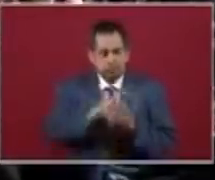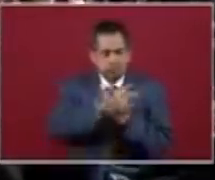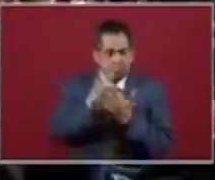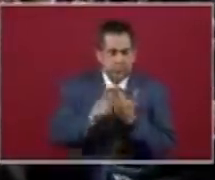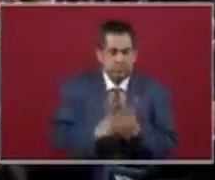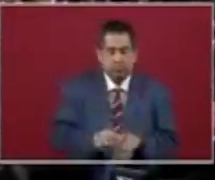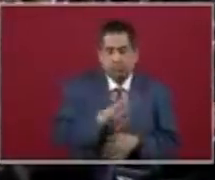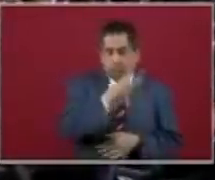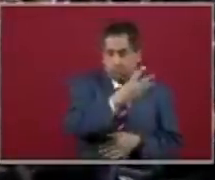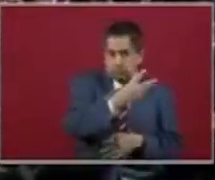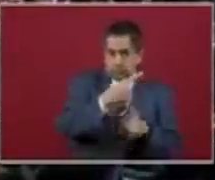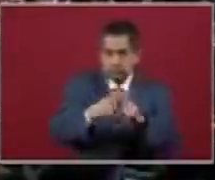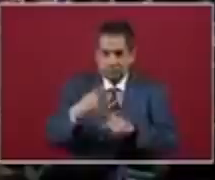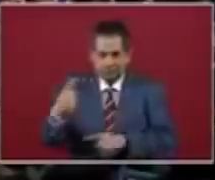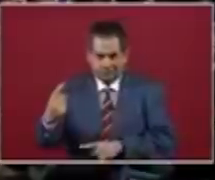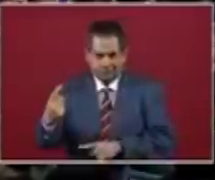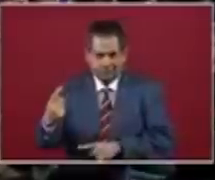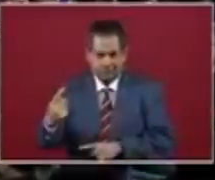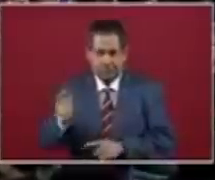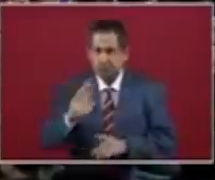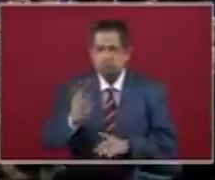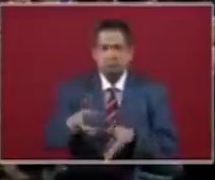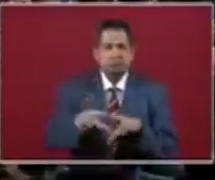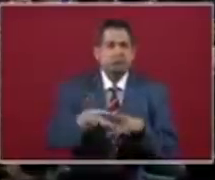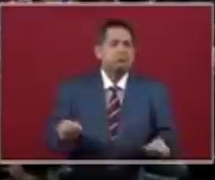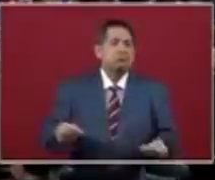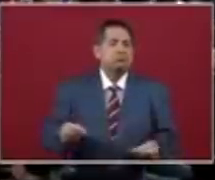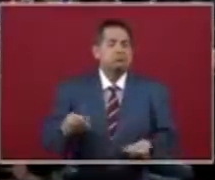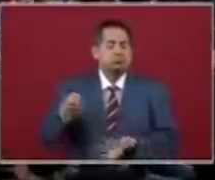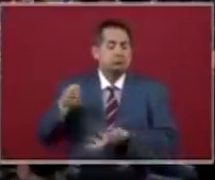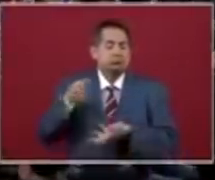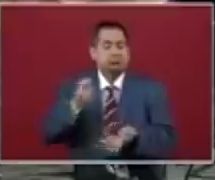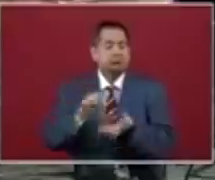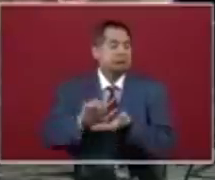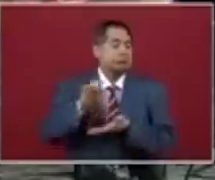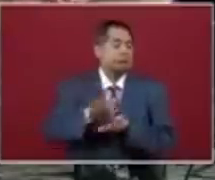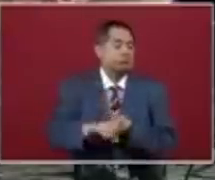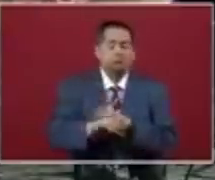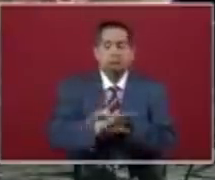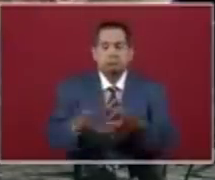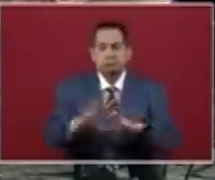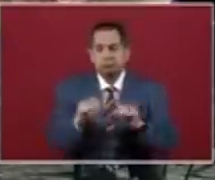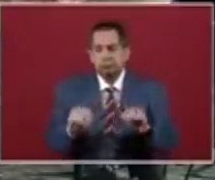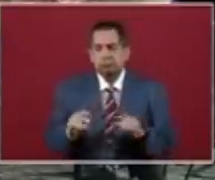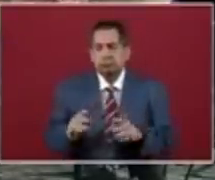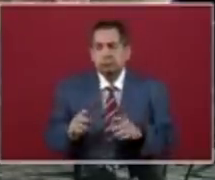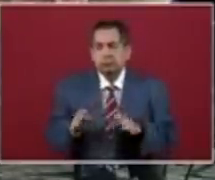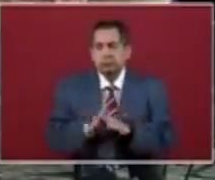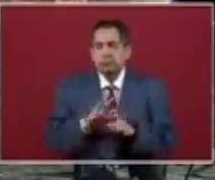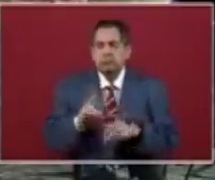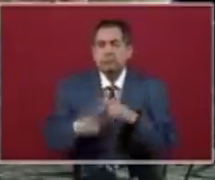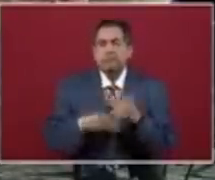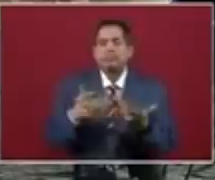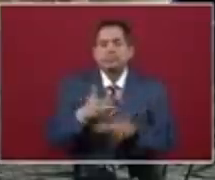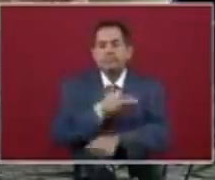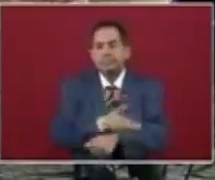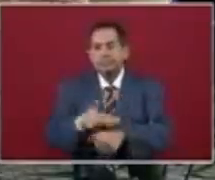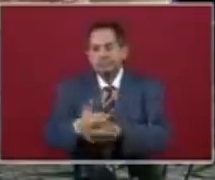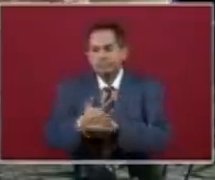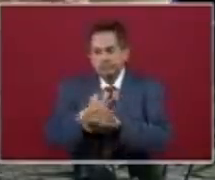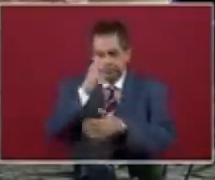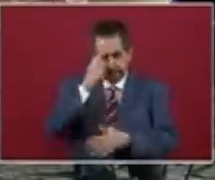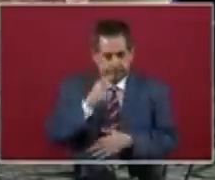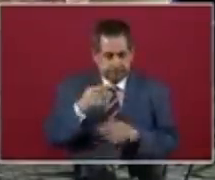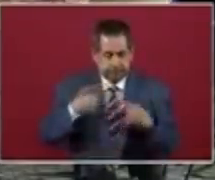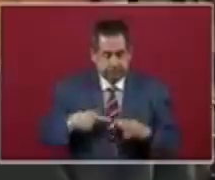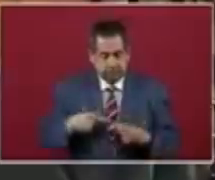3x1 prácticamente desapareció este año en el presupuesto de egresos. El mecanismo para que los paisanos